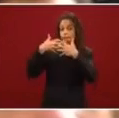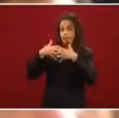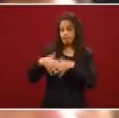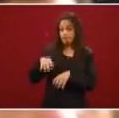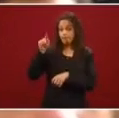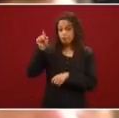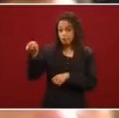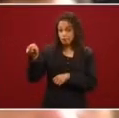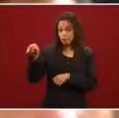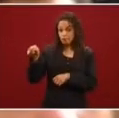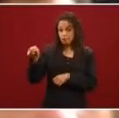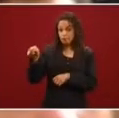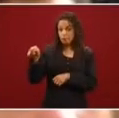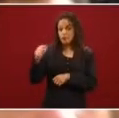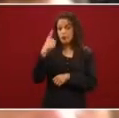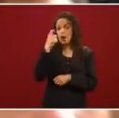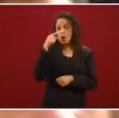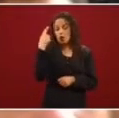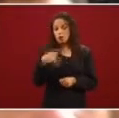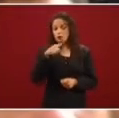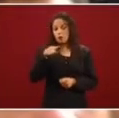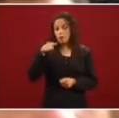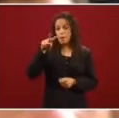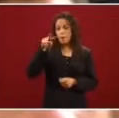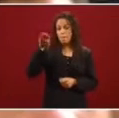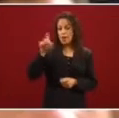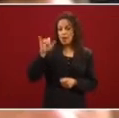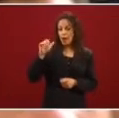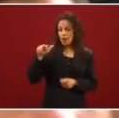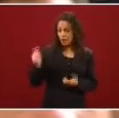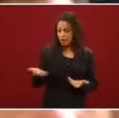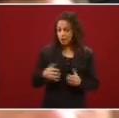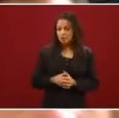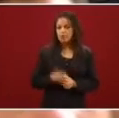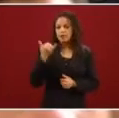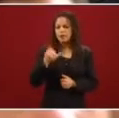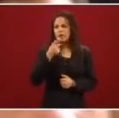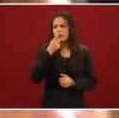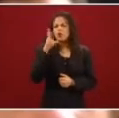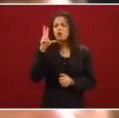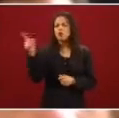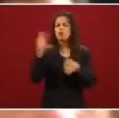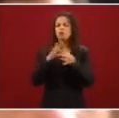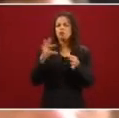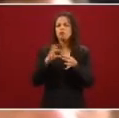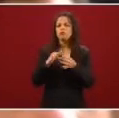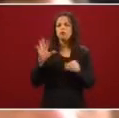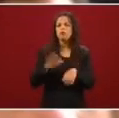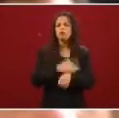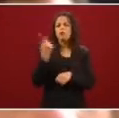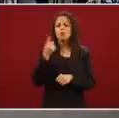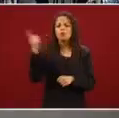de Mexicali, y habla también no mencionó por qué fue que Semarnat no